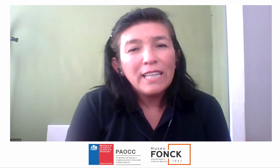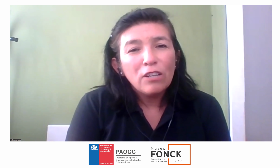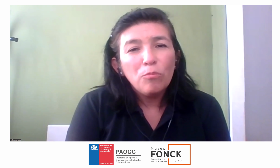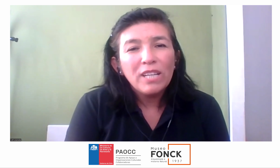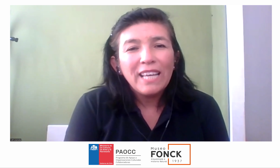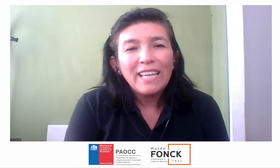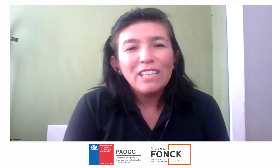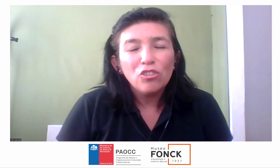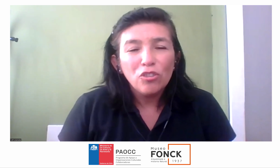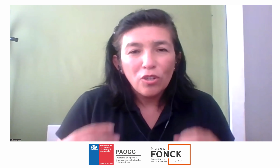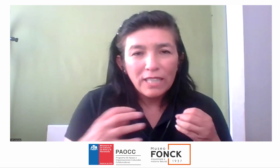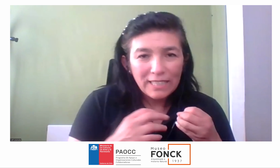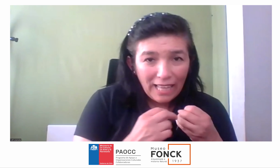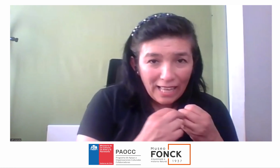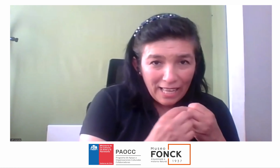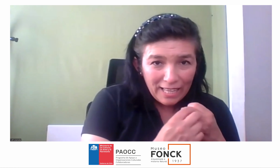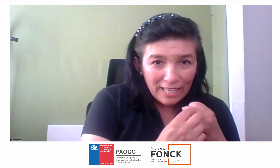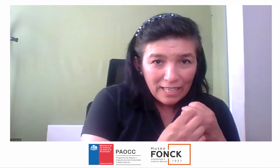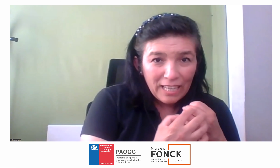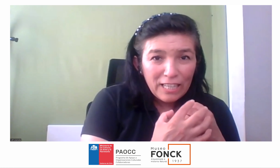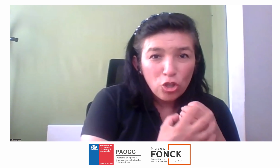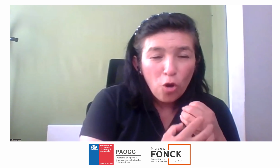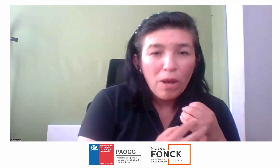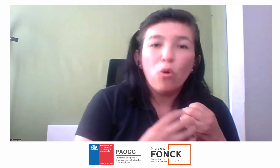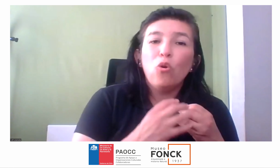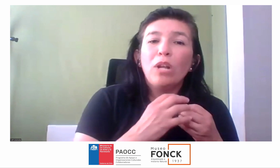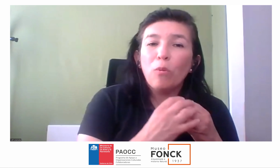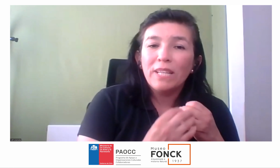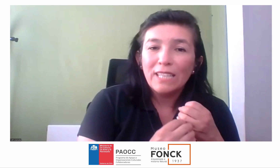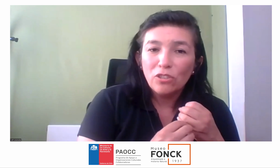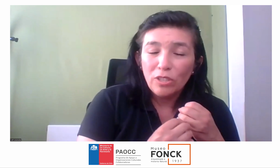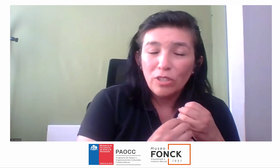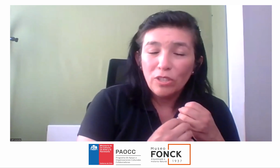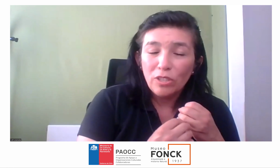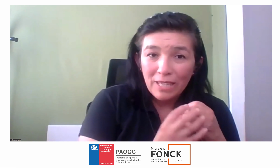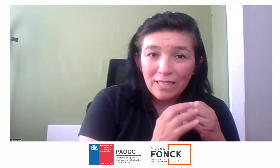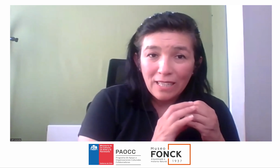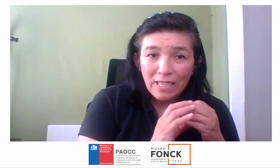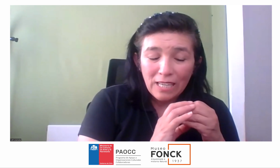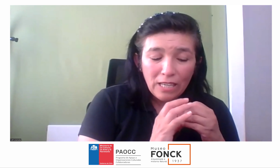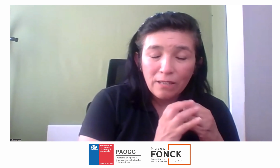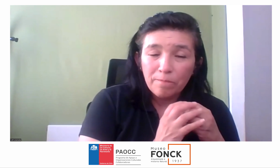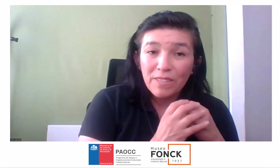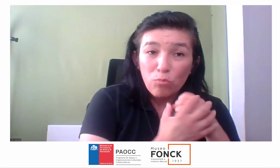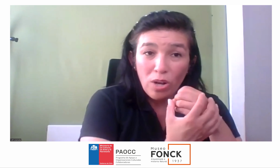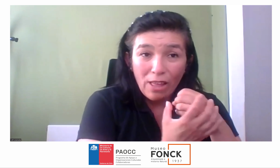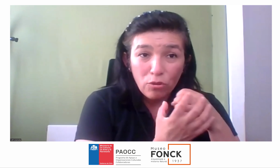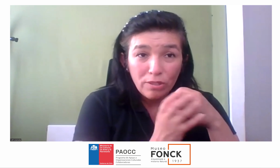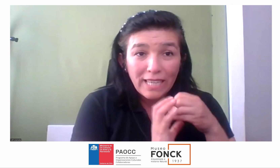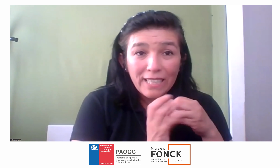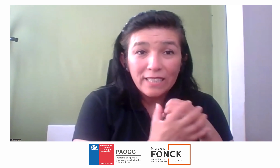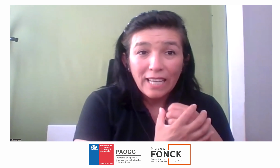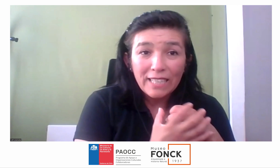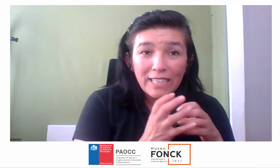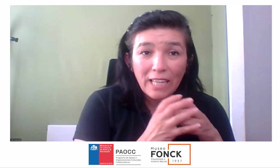Entonces, como que eso está, el idioma o la comunicación está también